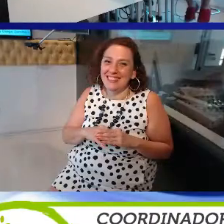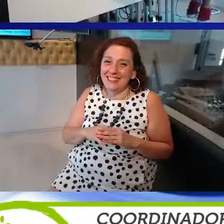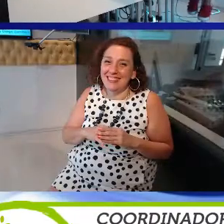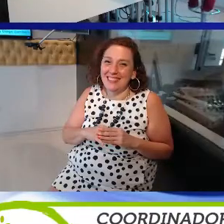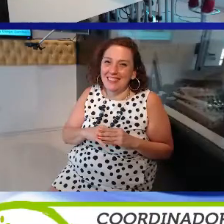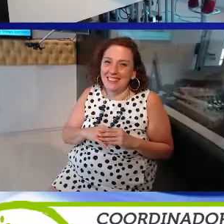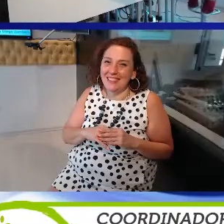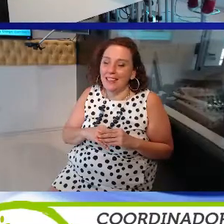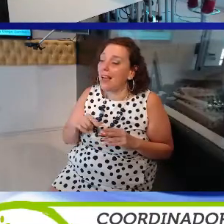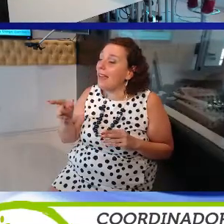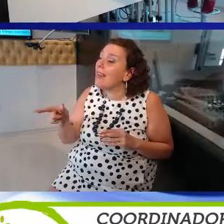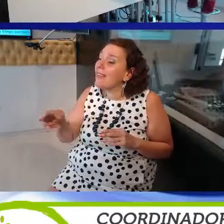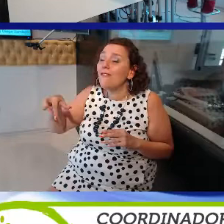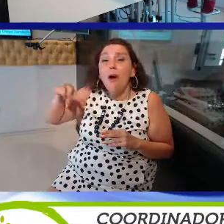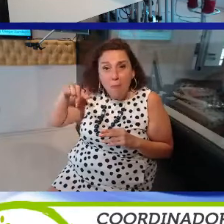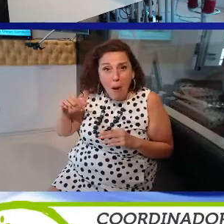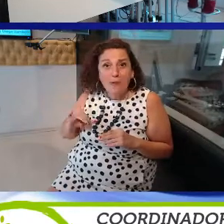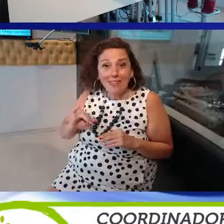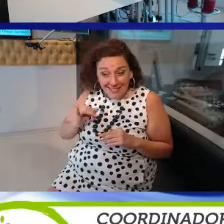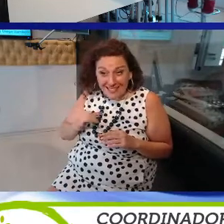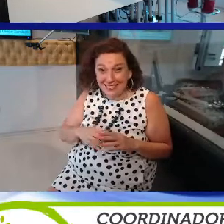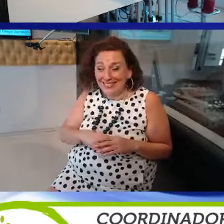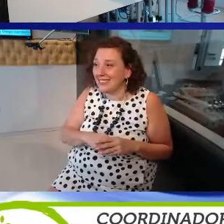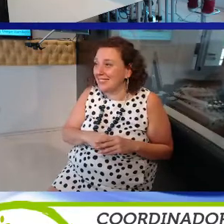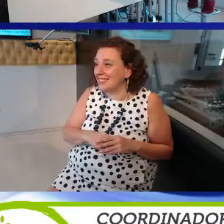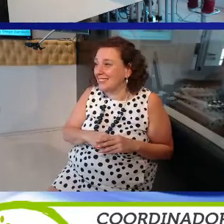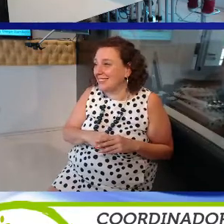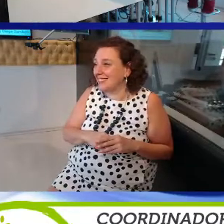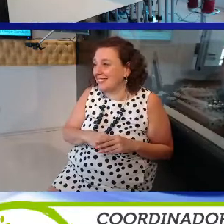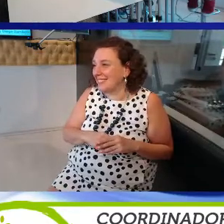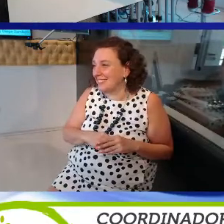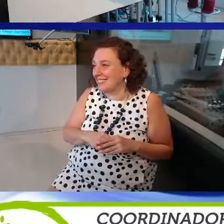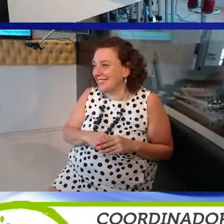Sí, ¿y vos, Paulita? Están preguntando algo. ¿Qué te digo?